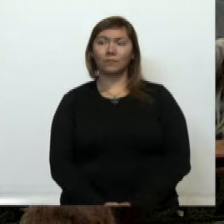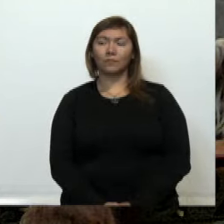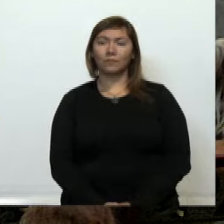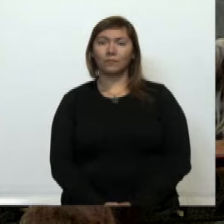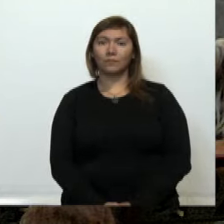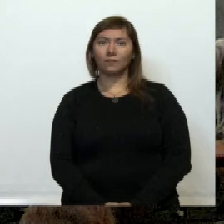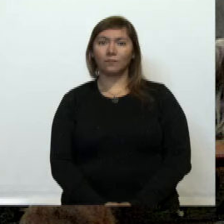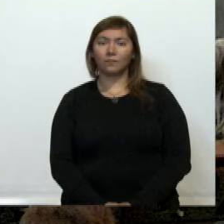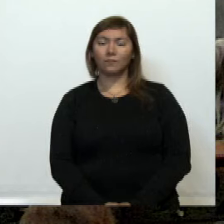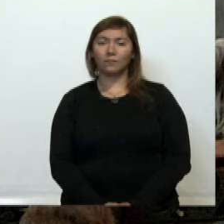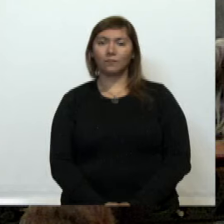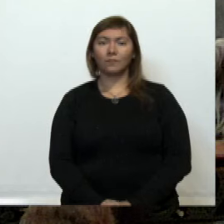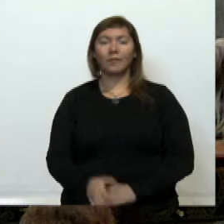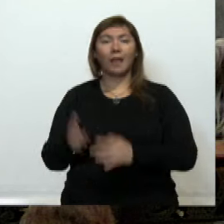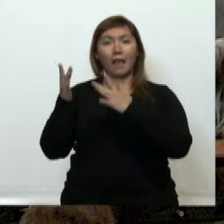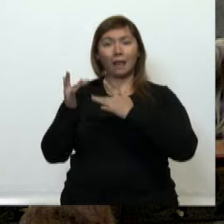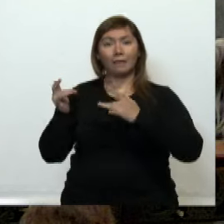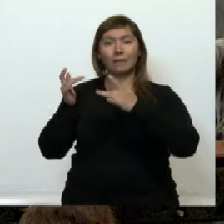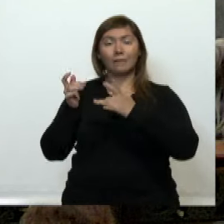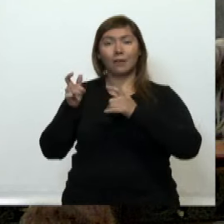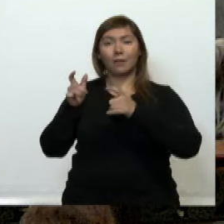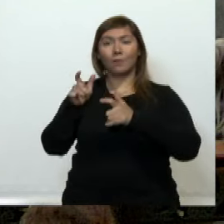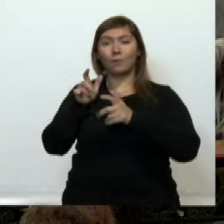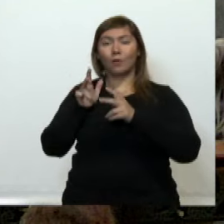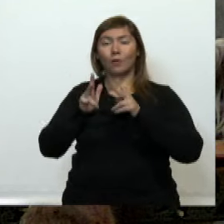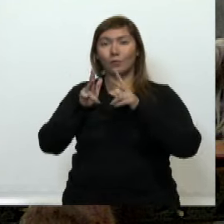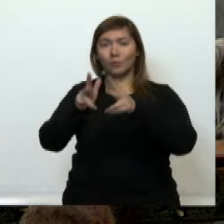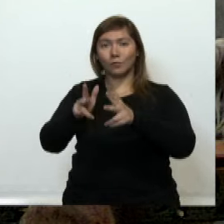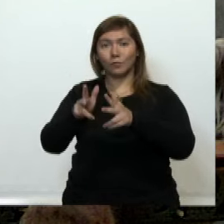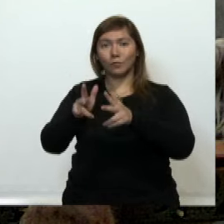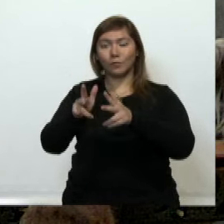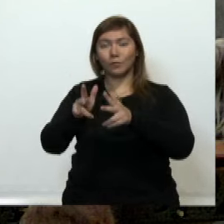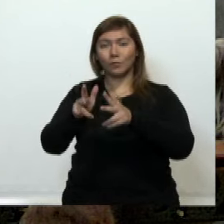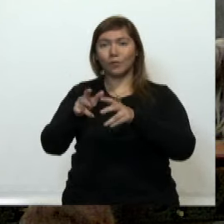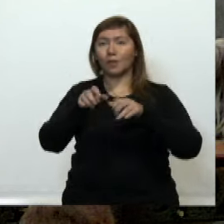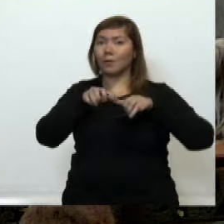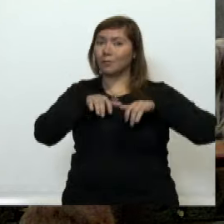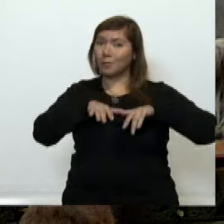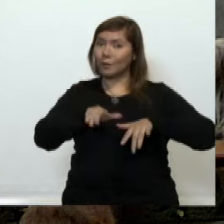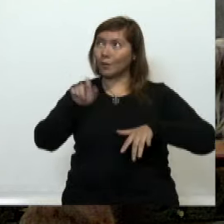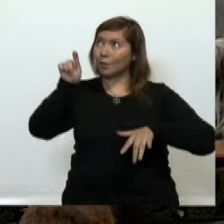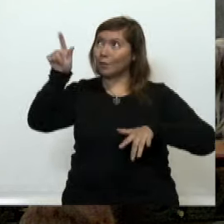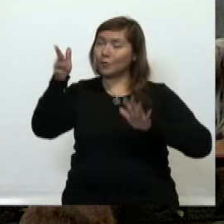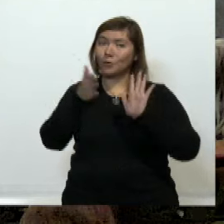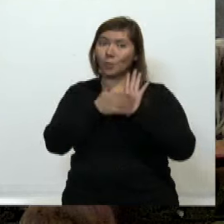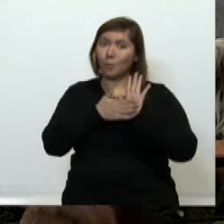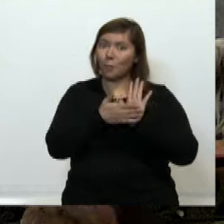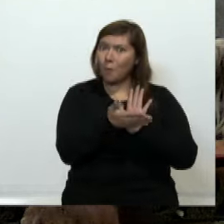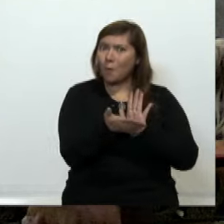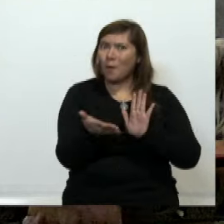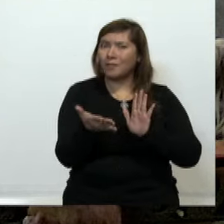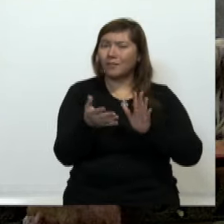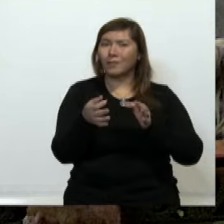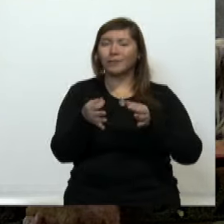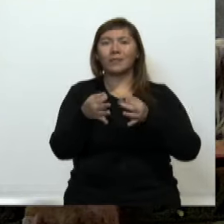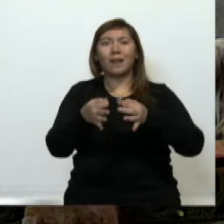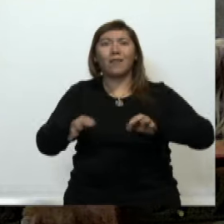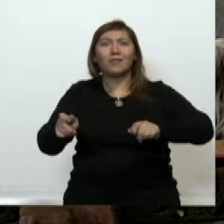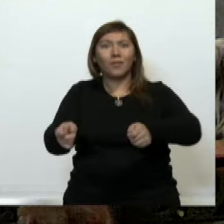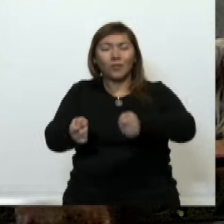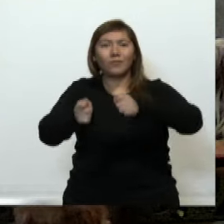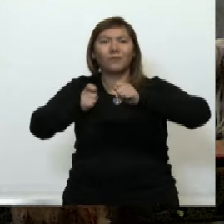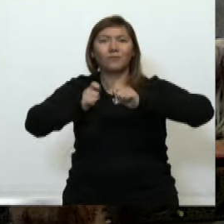Al salmo respondemos: Muéstranos, Señor, tu misericordia y danos tu salvación. Muéstranos, Señor,